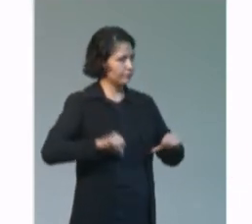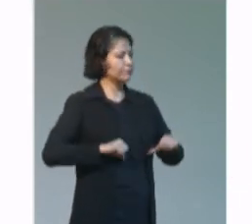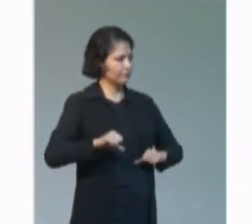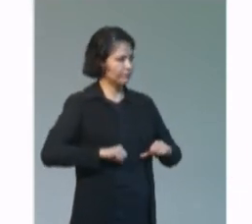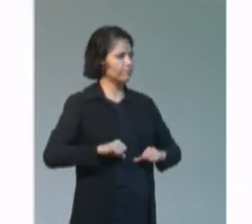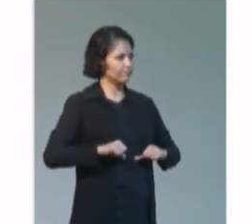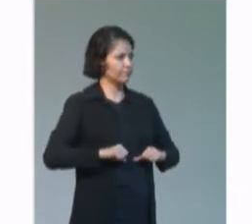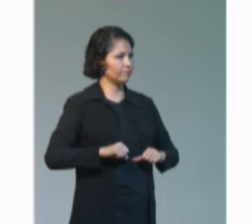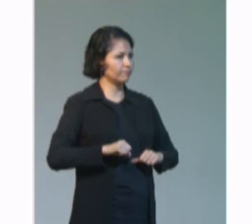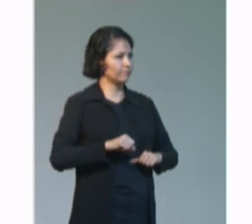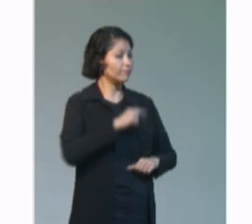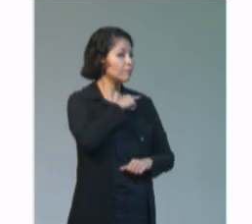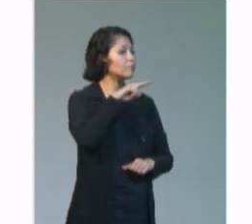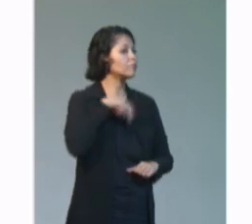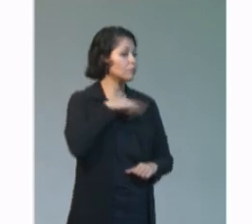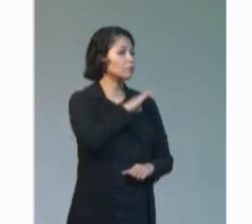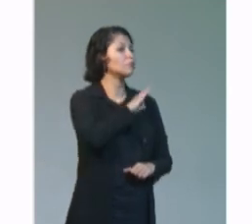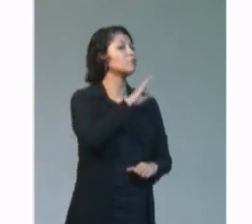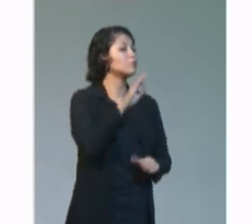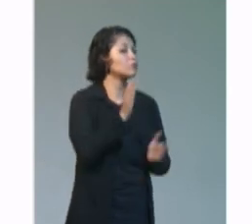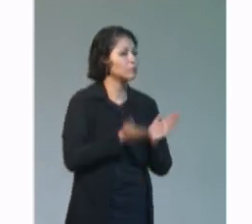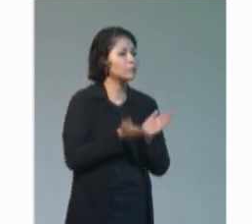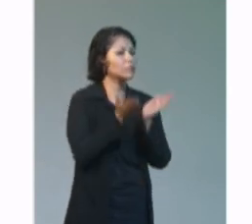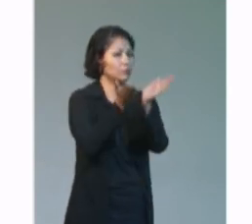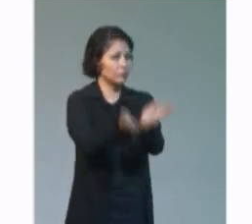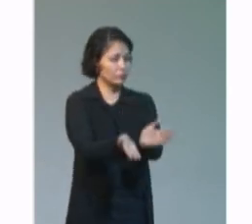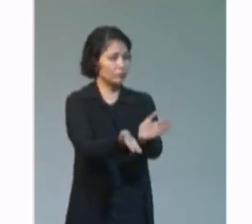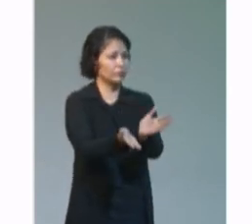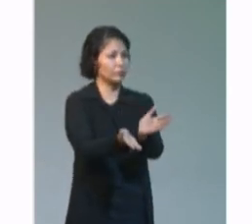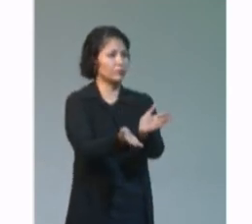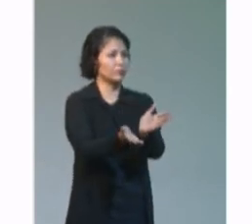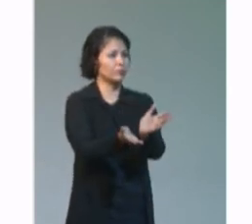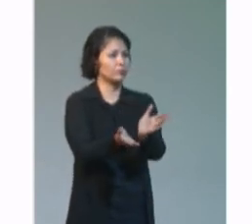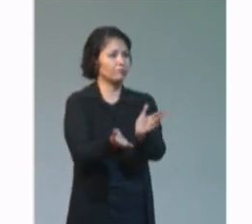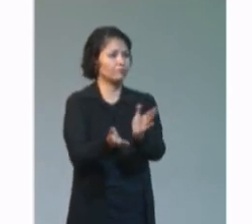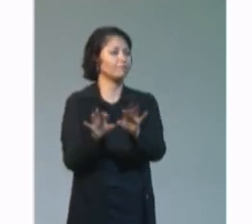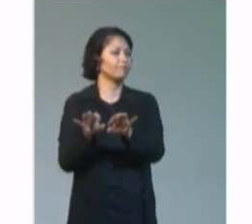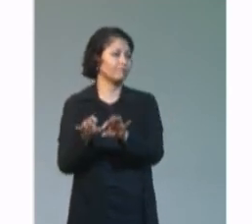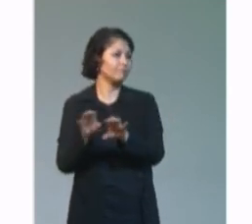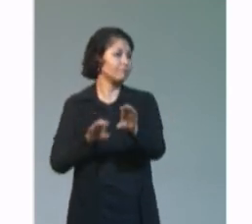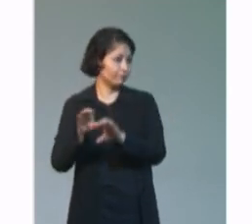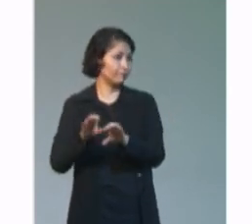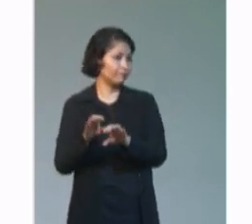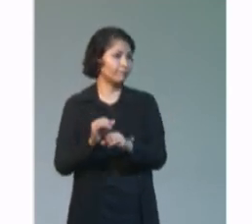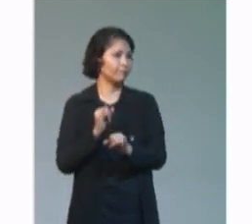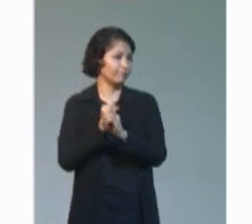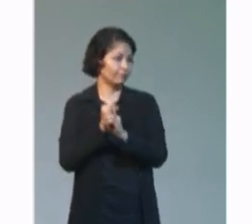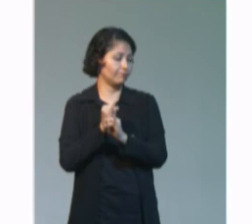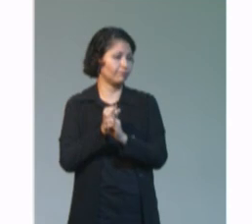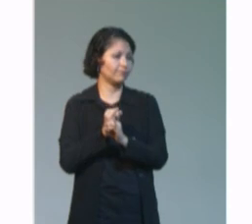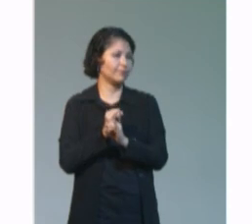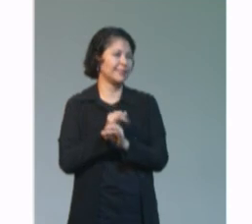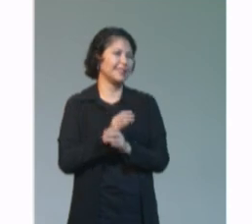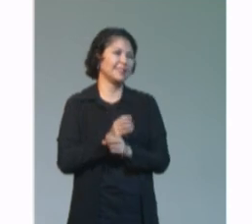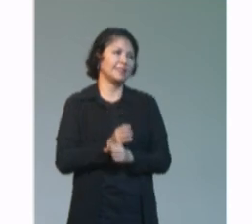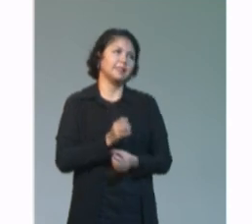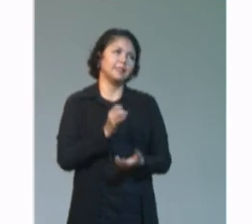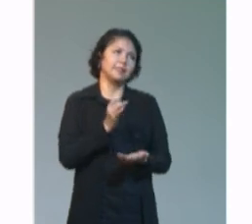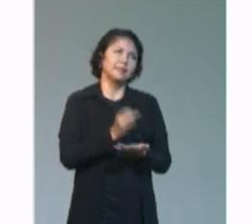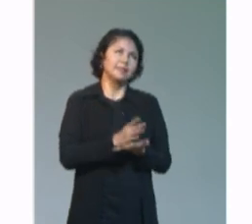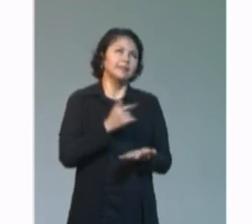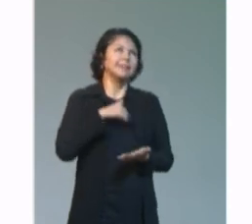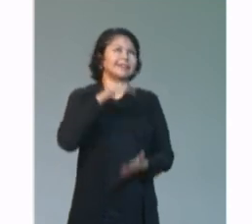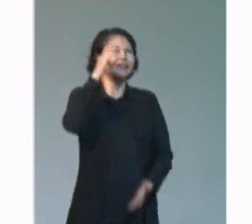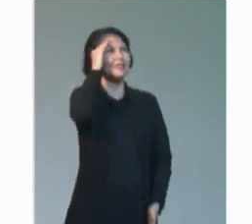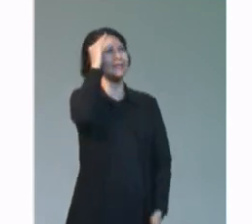podemos llevar a cabo en la formación virtual tenemos un gran cúmulo la única limitación en la creatividad